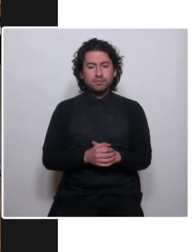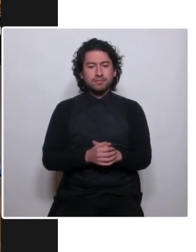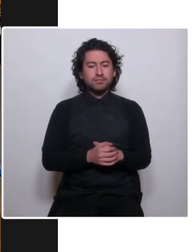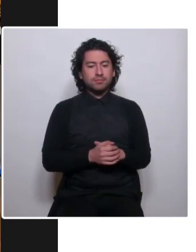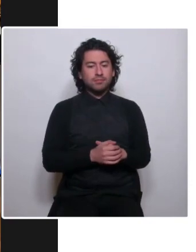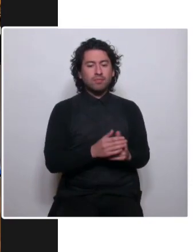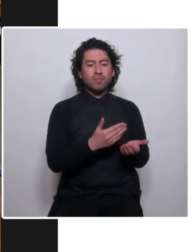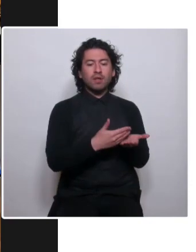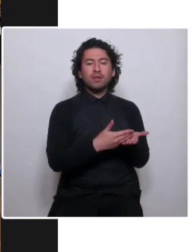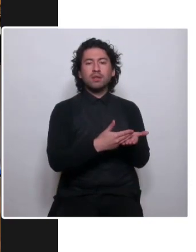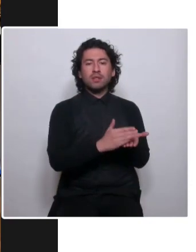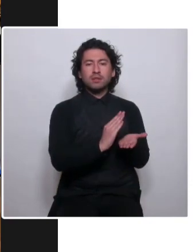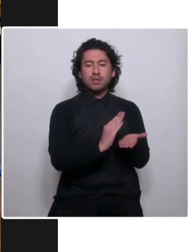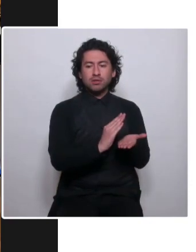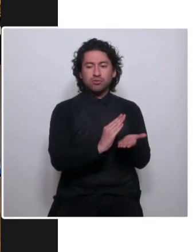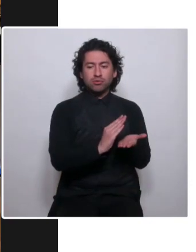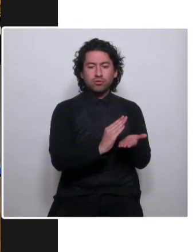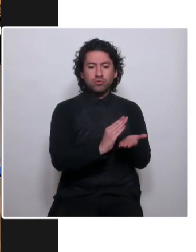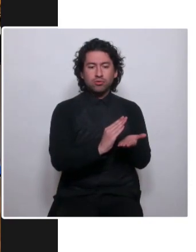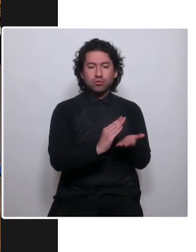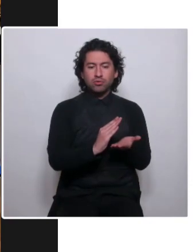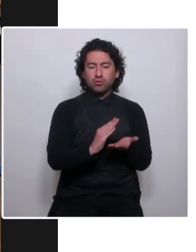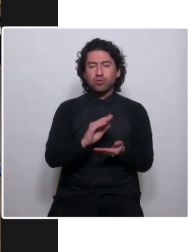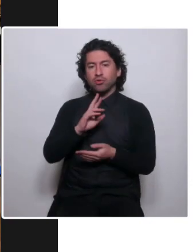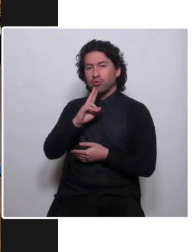Rechazo, señor secretario. Muchas gracias.